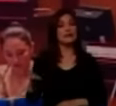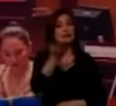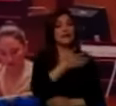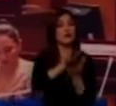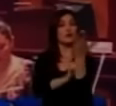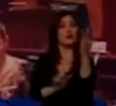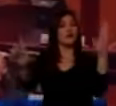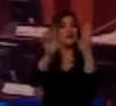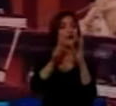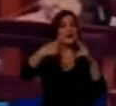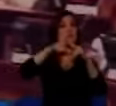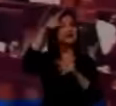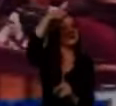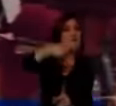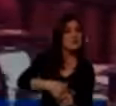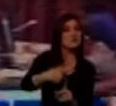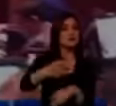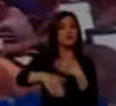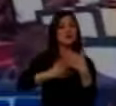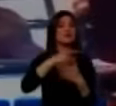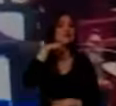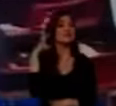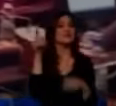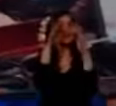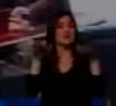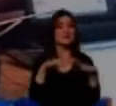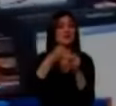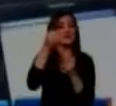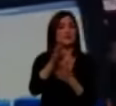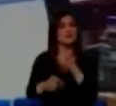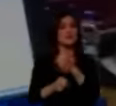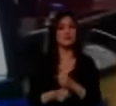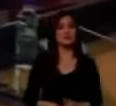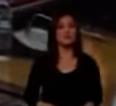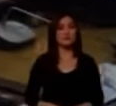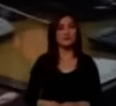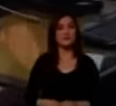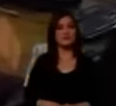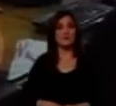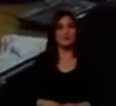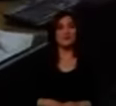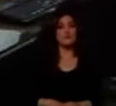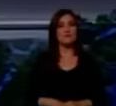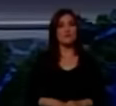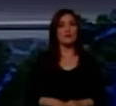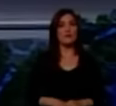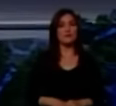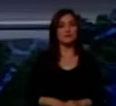ley regiría desde este mes para los feriados de Navidad y fin de año. En Quito, Ana María Cañizares, 24